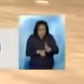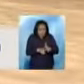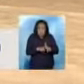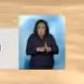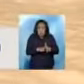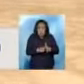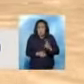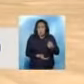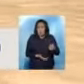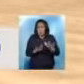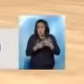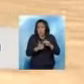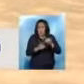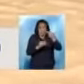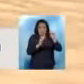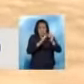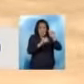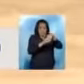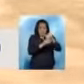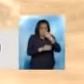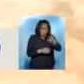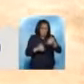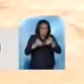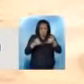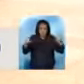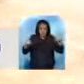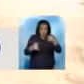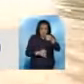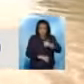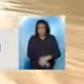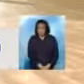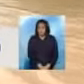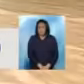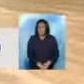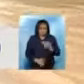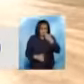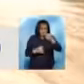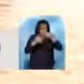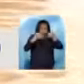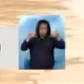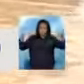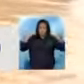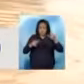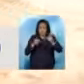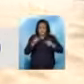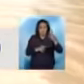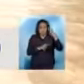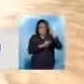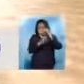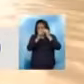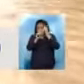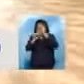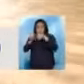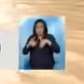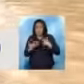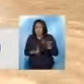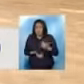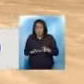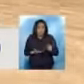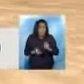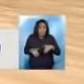se malogra todo. Hay una cuerda que han puesto acá, mire. Para hay una cuerda que han puesto para que la gente pueda otro. Caminar a través de este sitio, porque